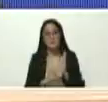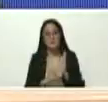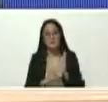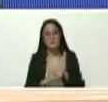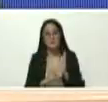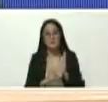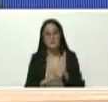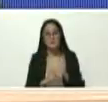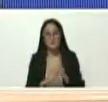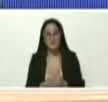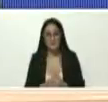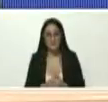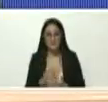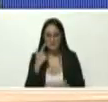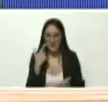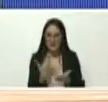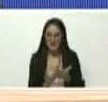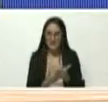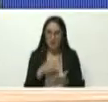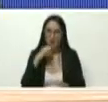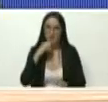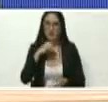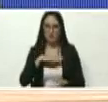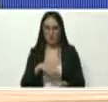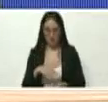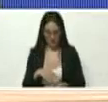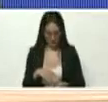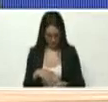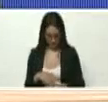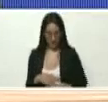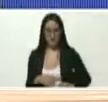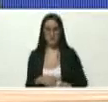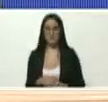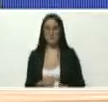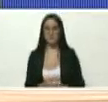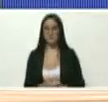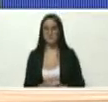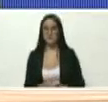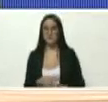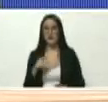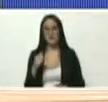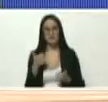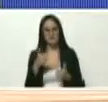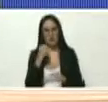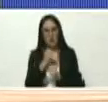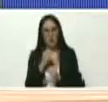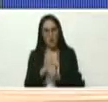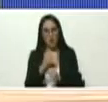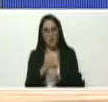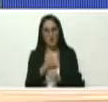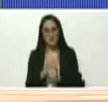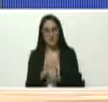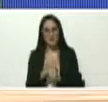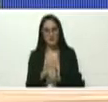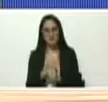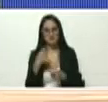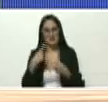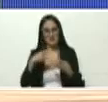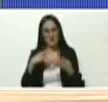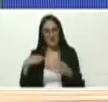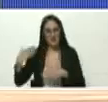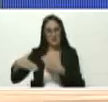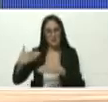que ha podido ser testigo en la historia, doctor Silva Calderón, de esta magnífica obra de varias